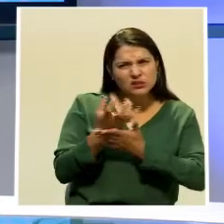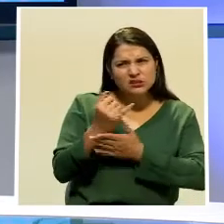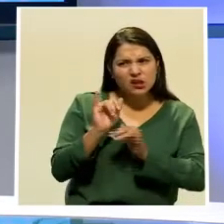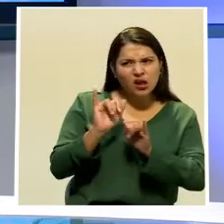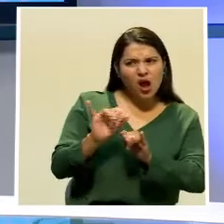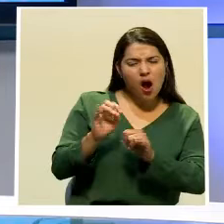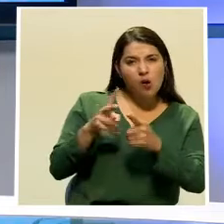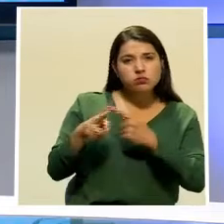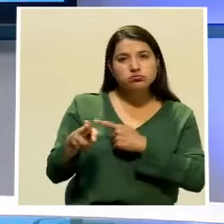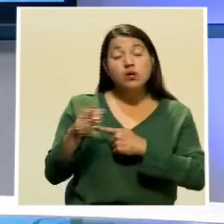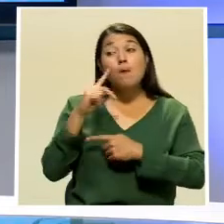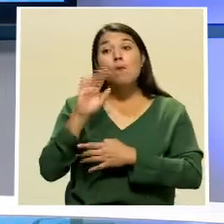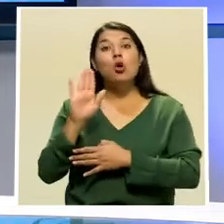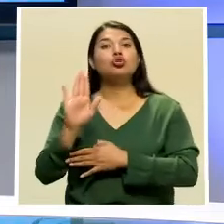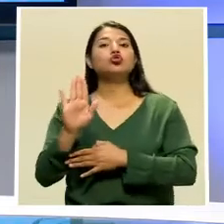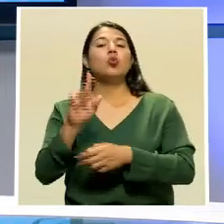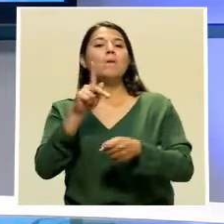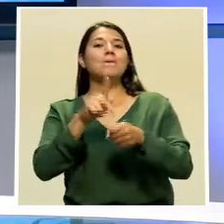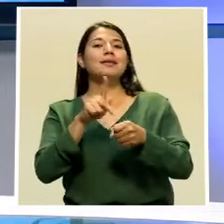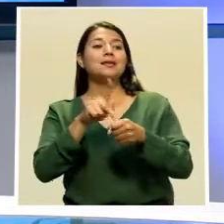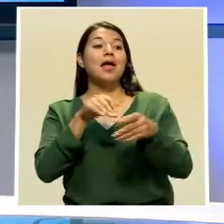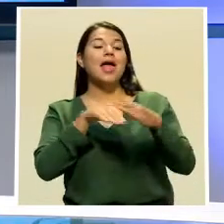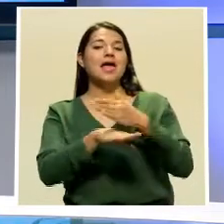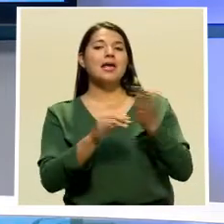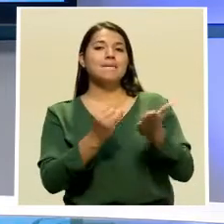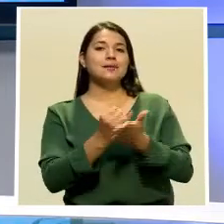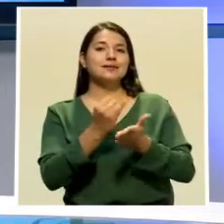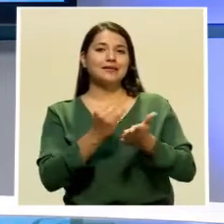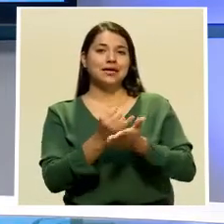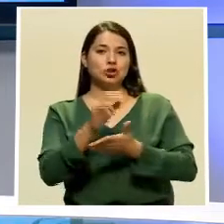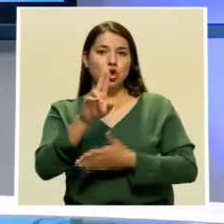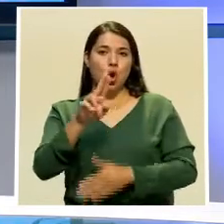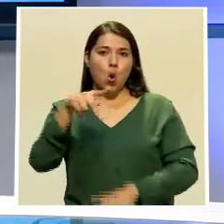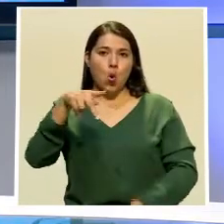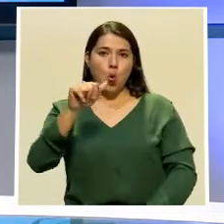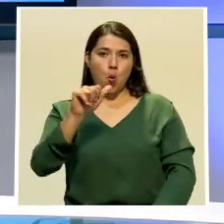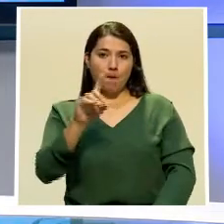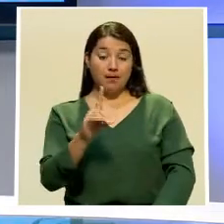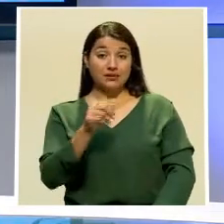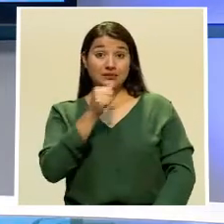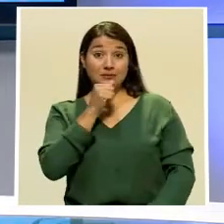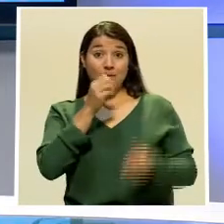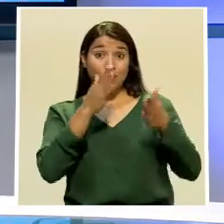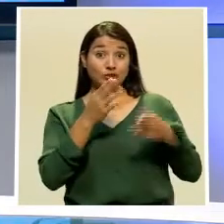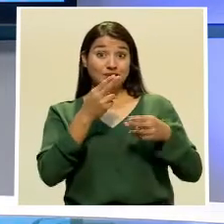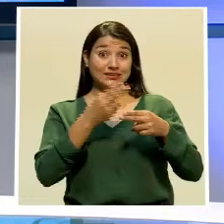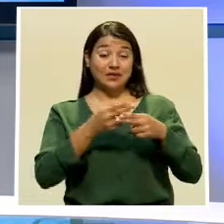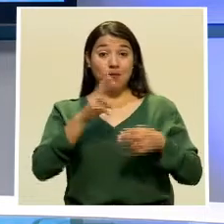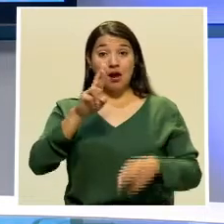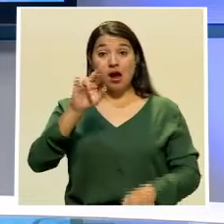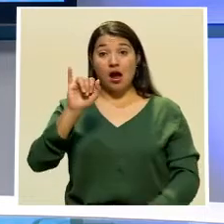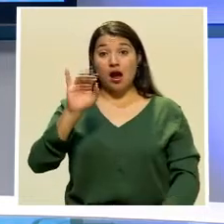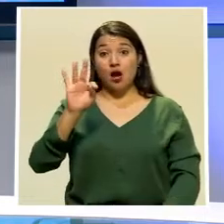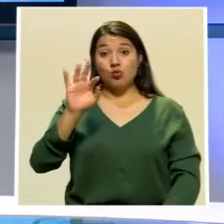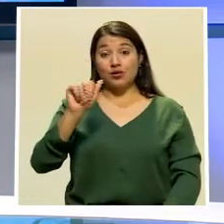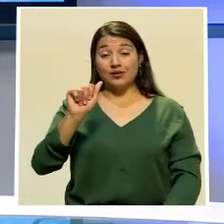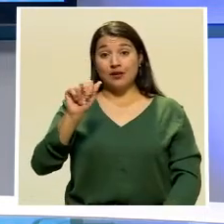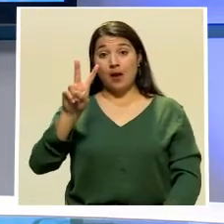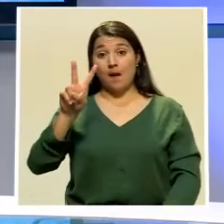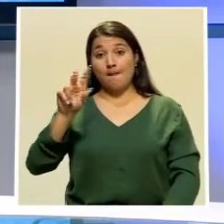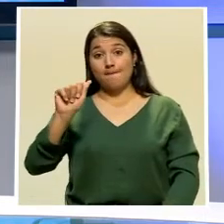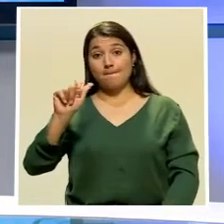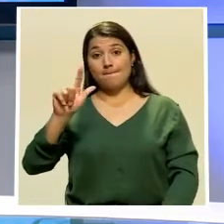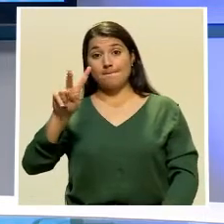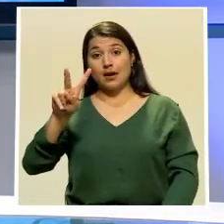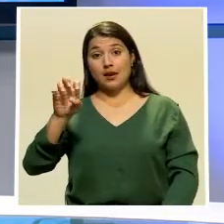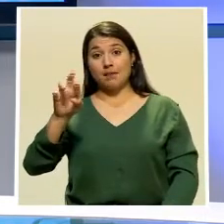Unidad Presidencial de Análisis de Datos, la UPAD. La periodista Rita Valverde se encuentra en la Asamblea Legislativa